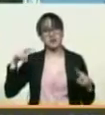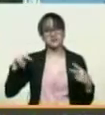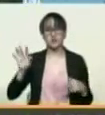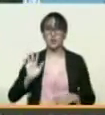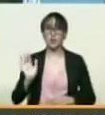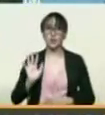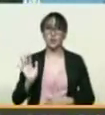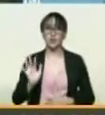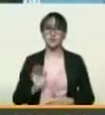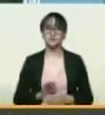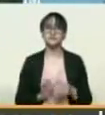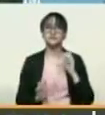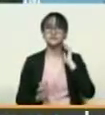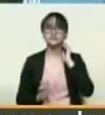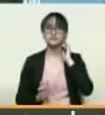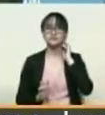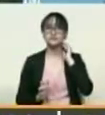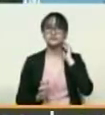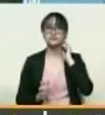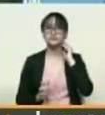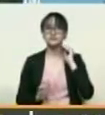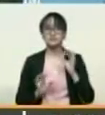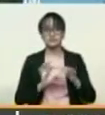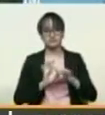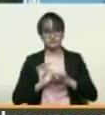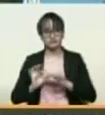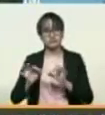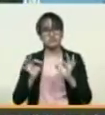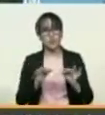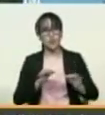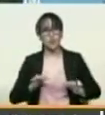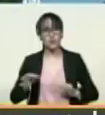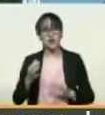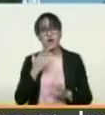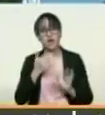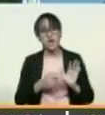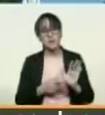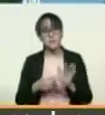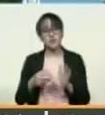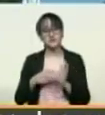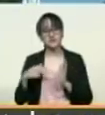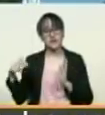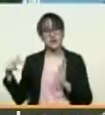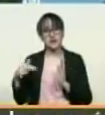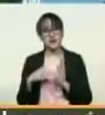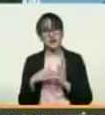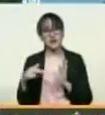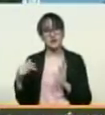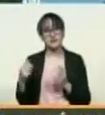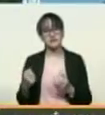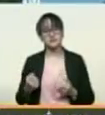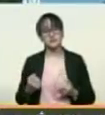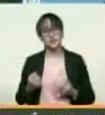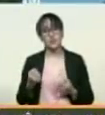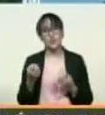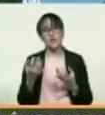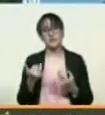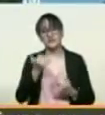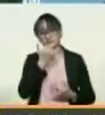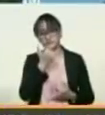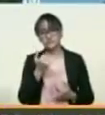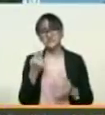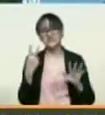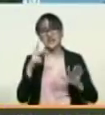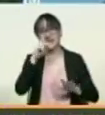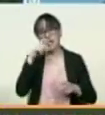determinado, sino consolidándolo. Veamos el ejemplo de Siria. ¿Cuántas cosas han tenido que ocurrir en Siria?